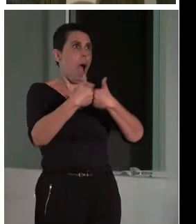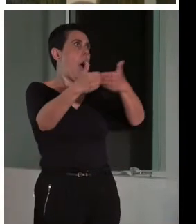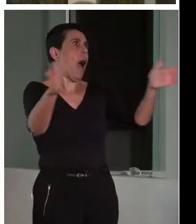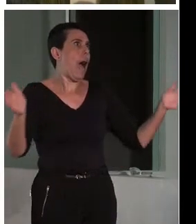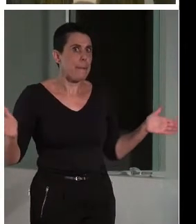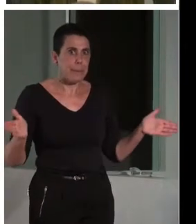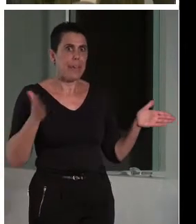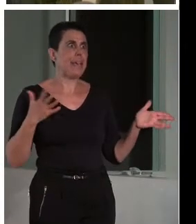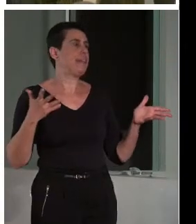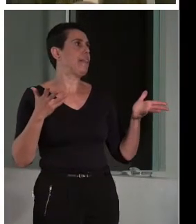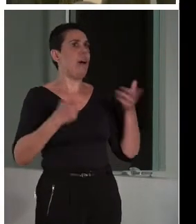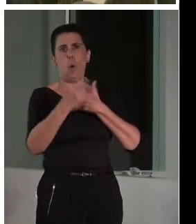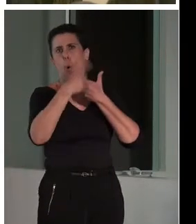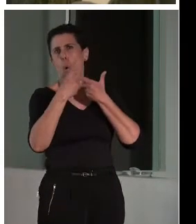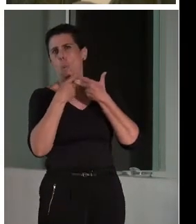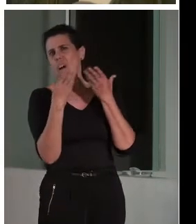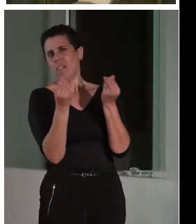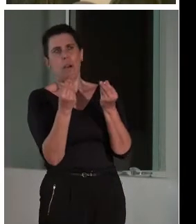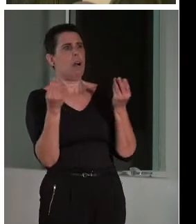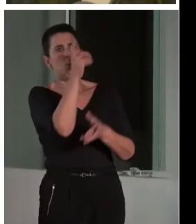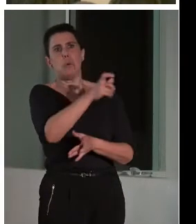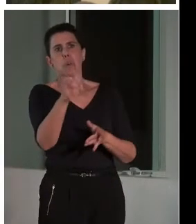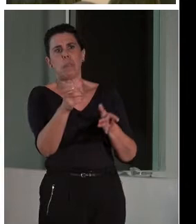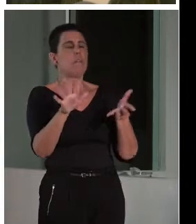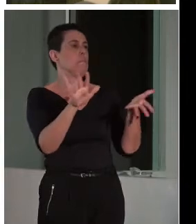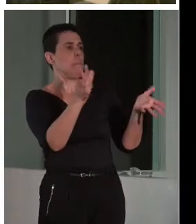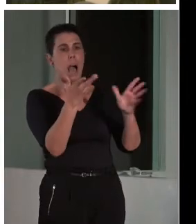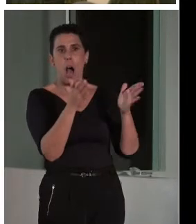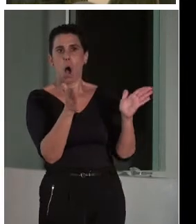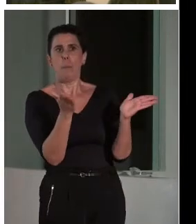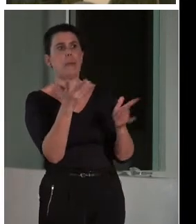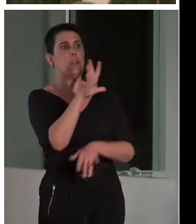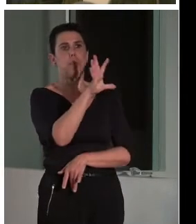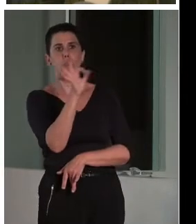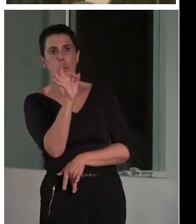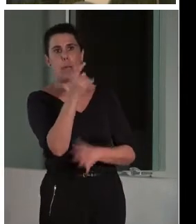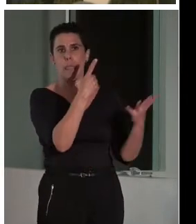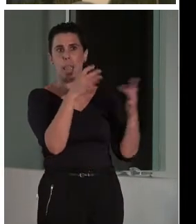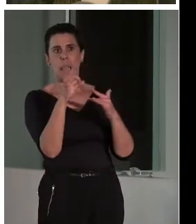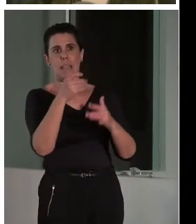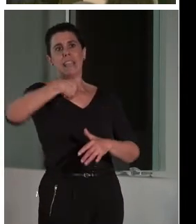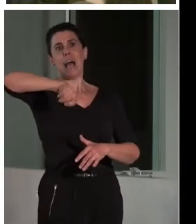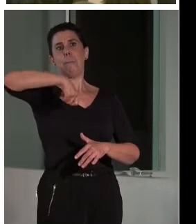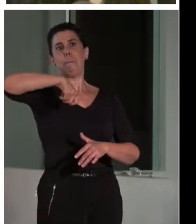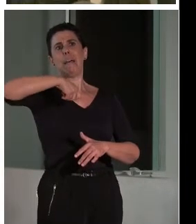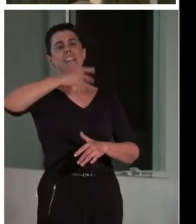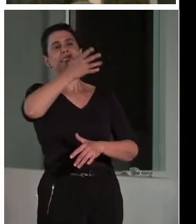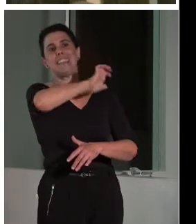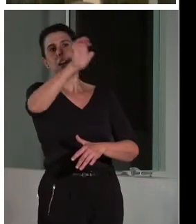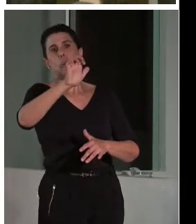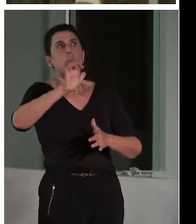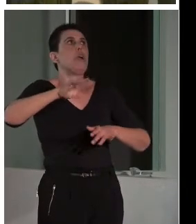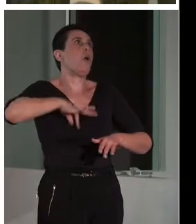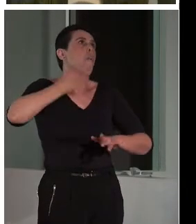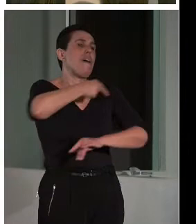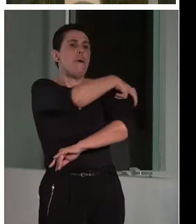muchísima gente sino que movemos unos 50-60 presidentes europeos a algún vocal de algún miembro de la junta más que suele venir